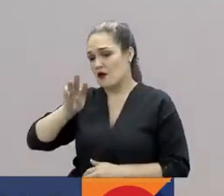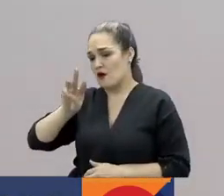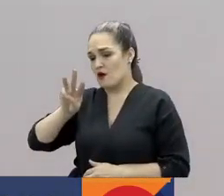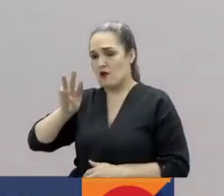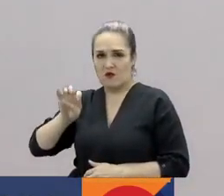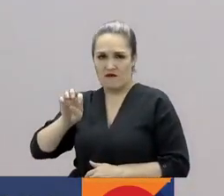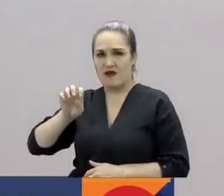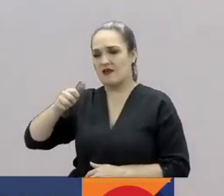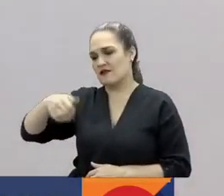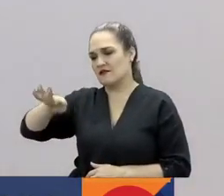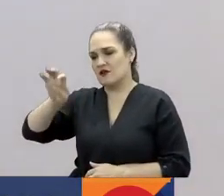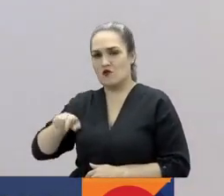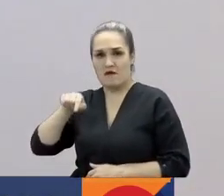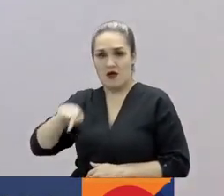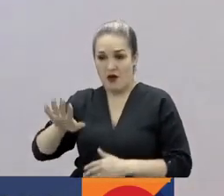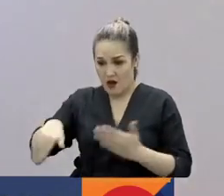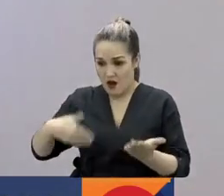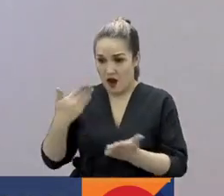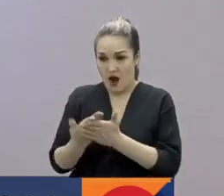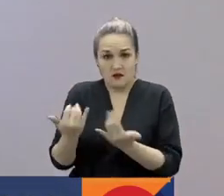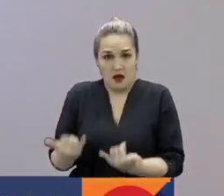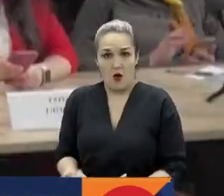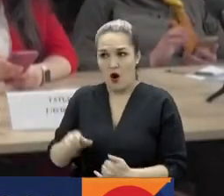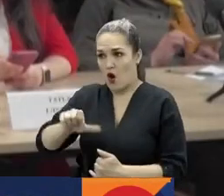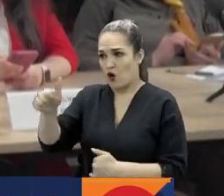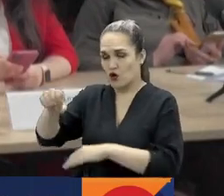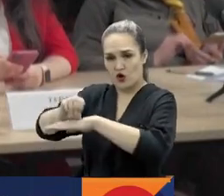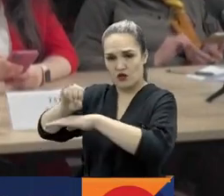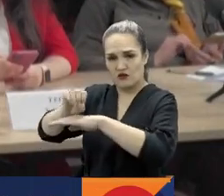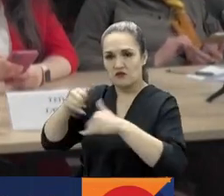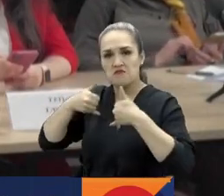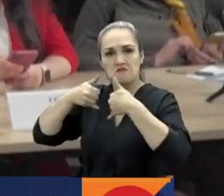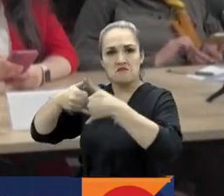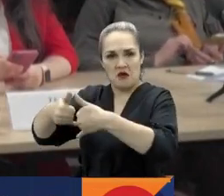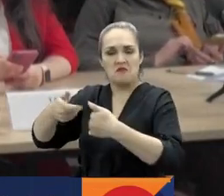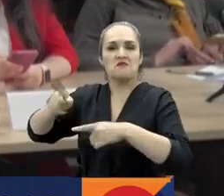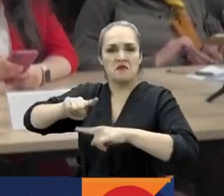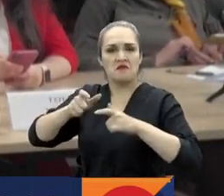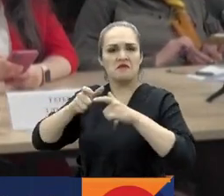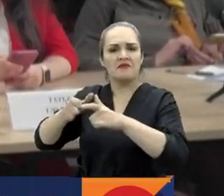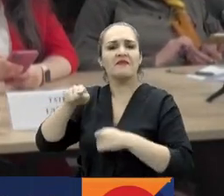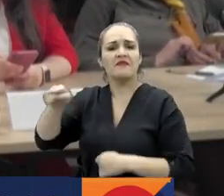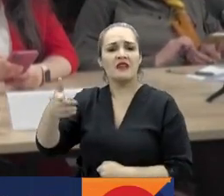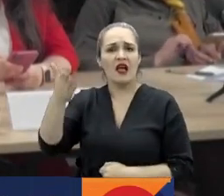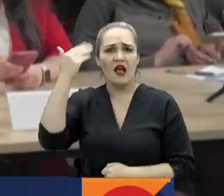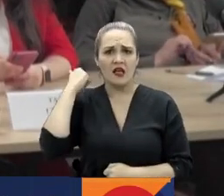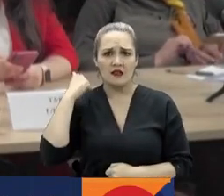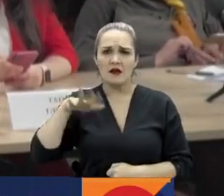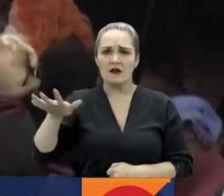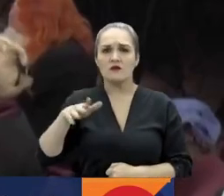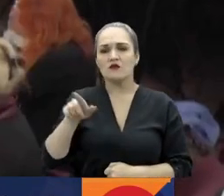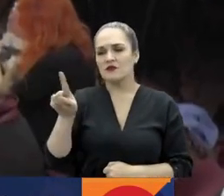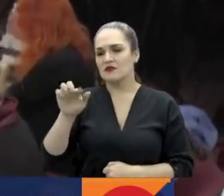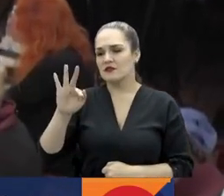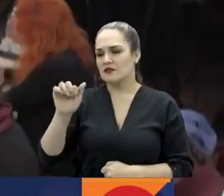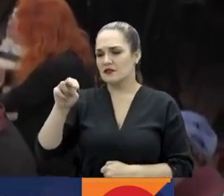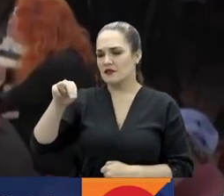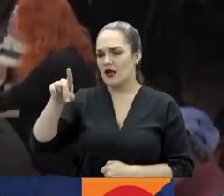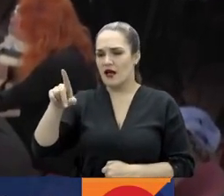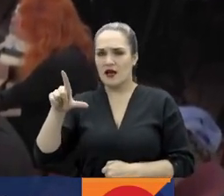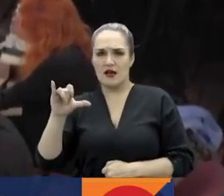país a finales de 2021 es otra de los galardonados esta organización se dedicó a denunciar los crímenes cometidos durante el periodo estalinista de la unión soviética